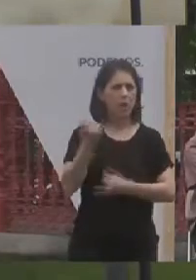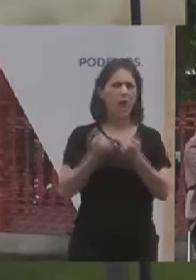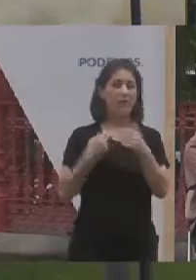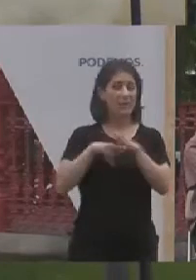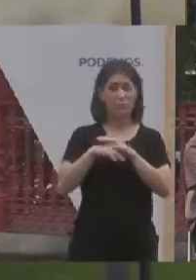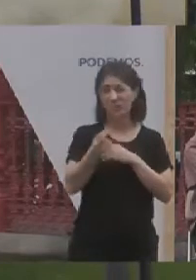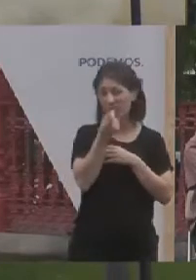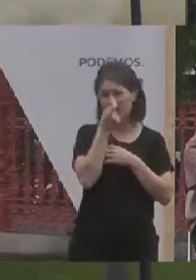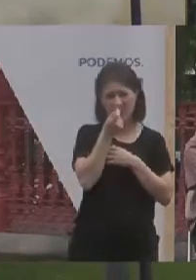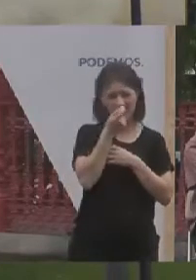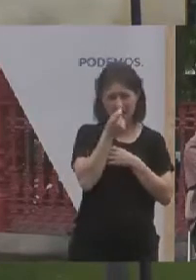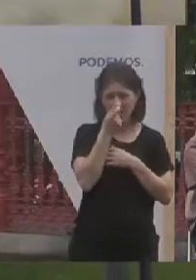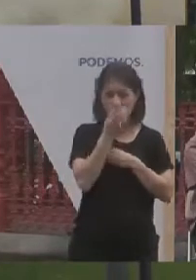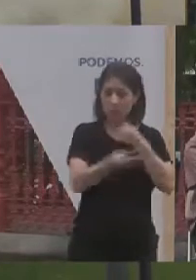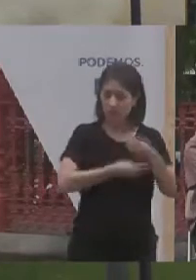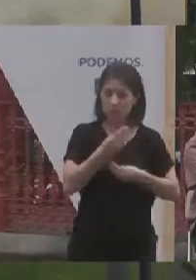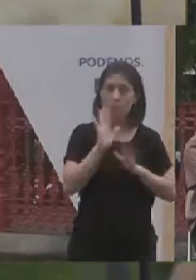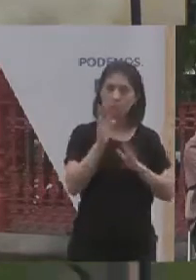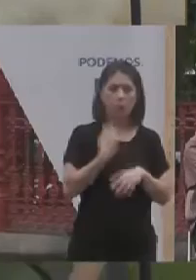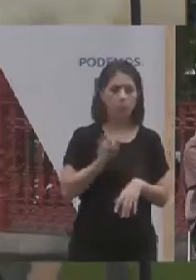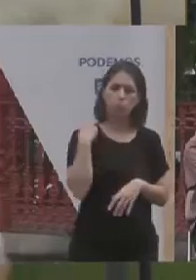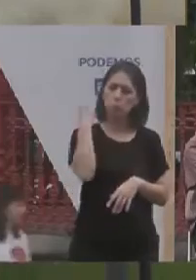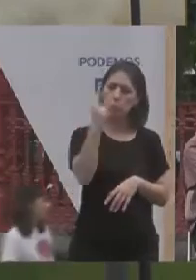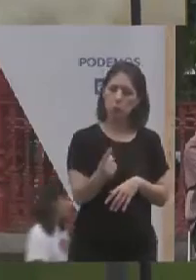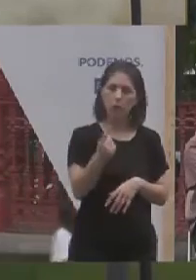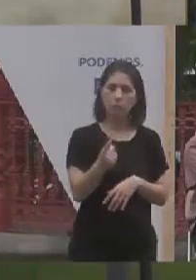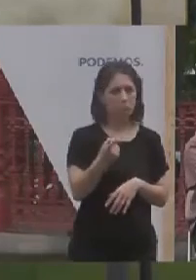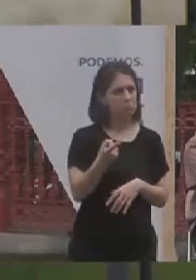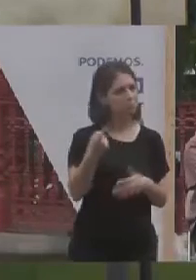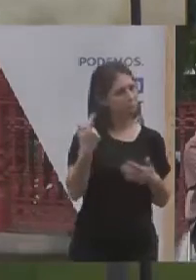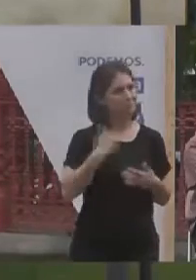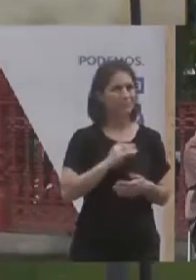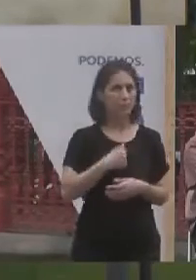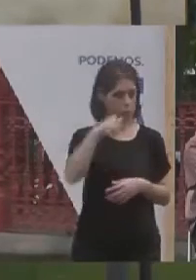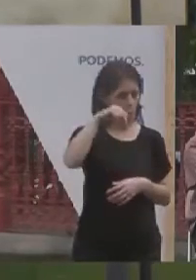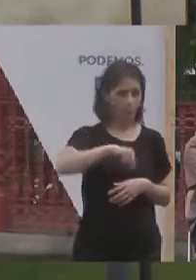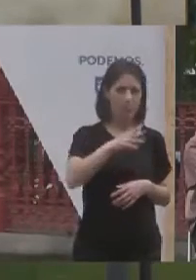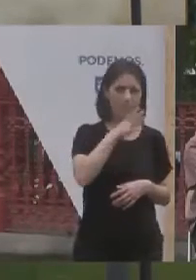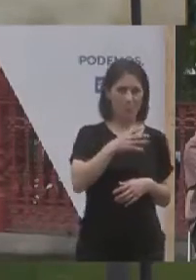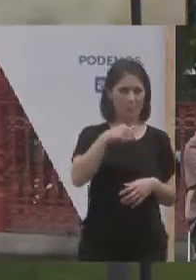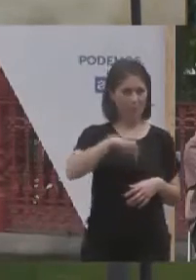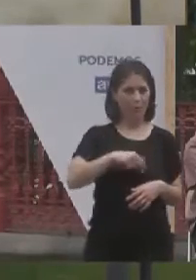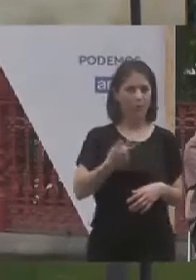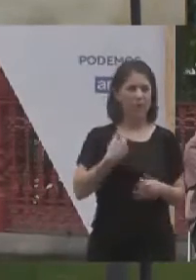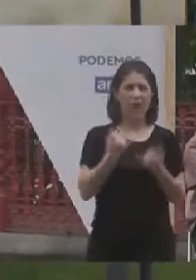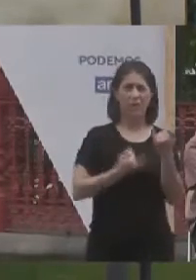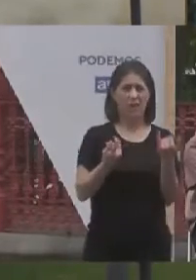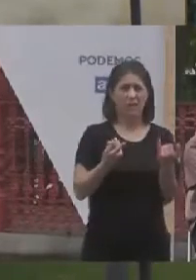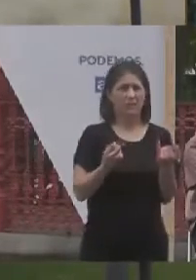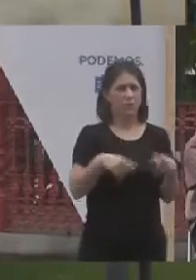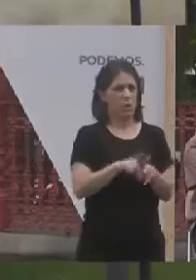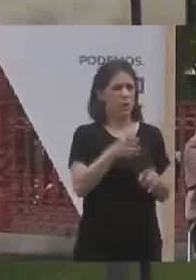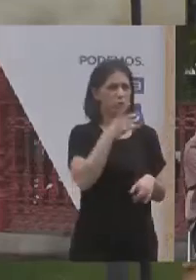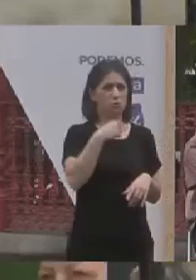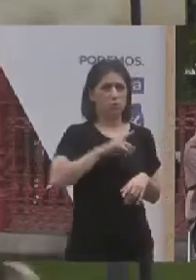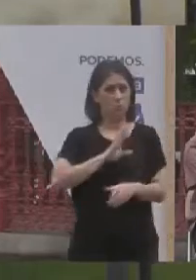recursos ínfimos, pero pasado un ano, por eso estou aquí, non vale de nada que nos estemos aí